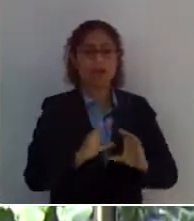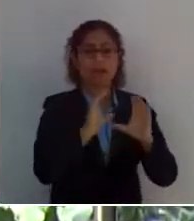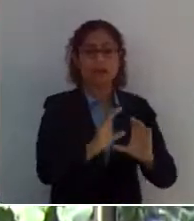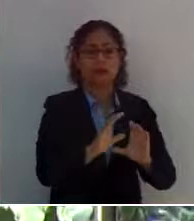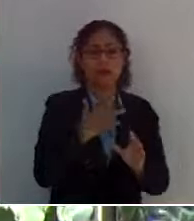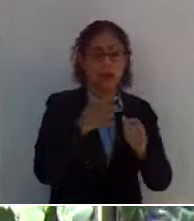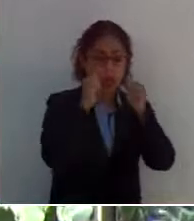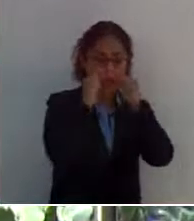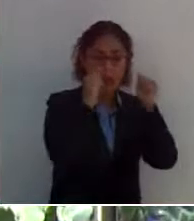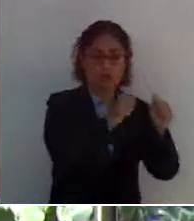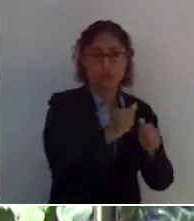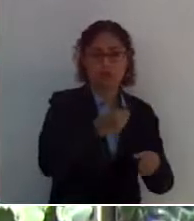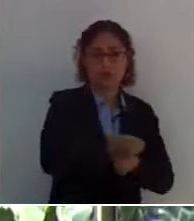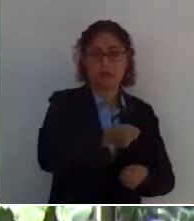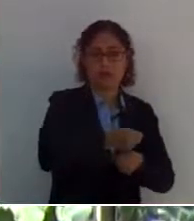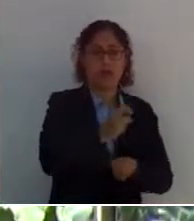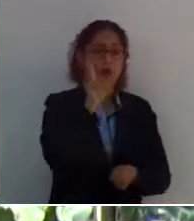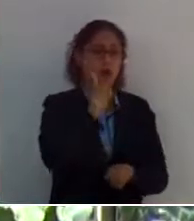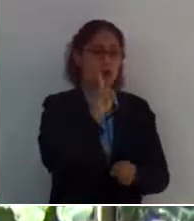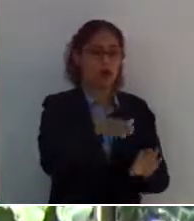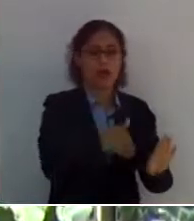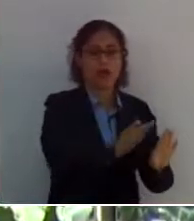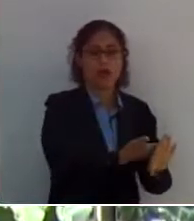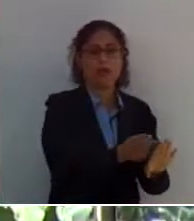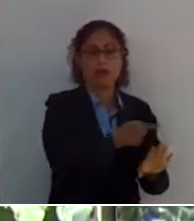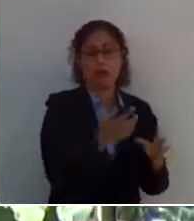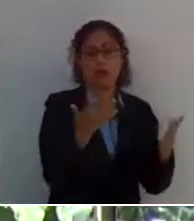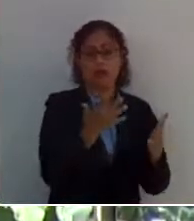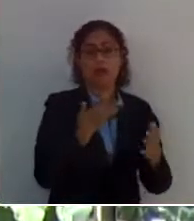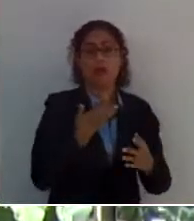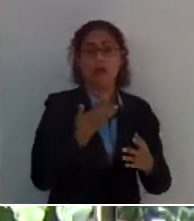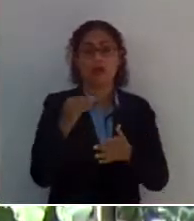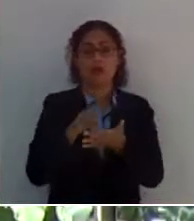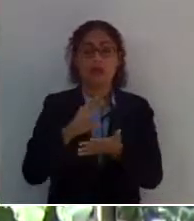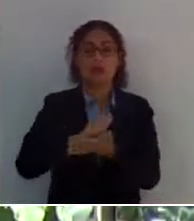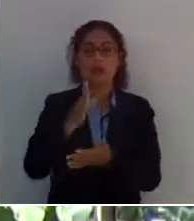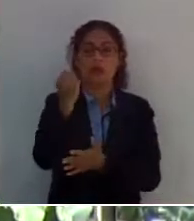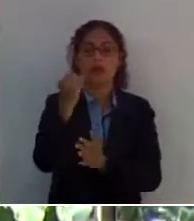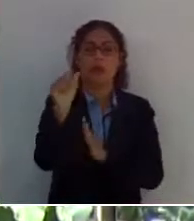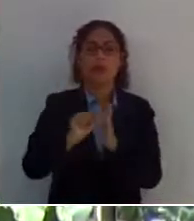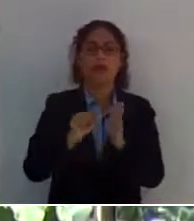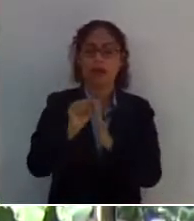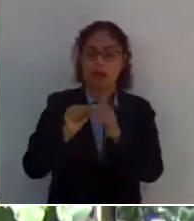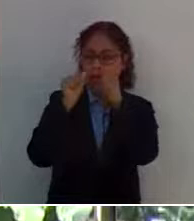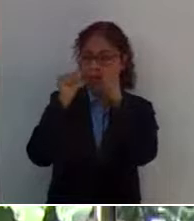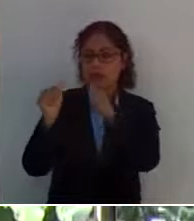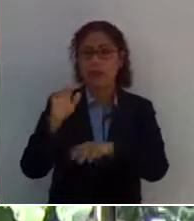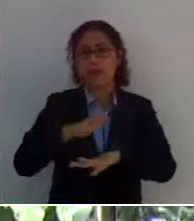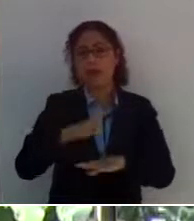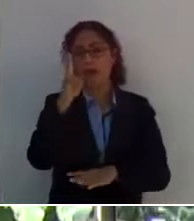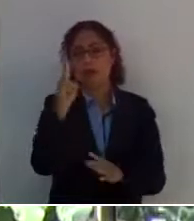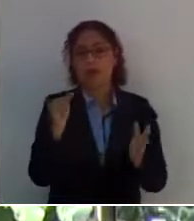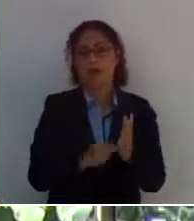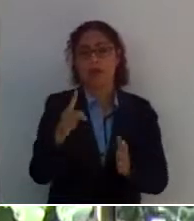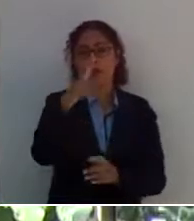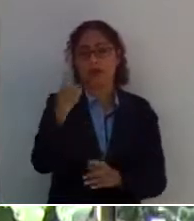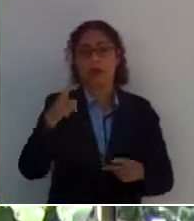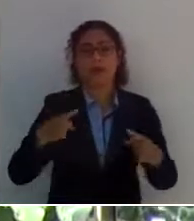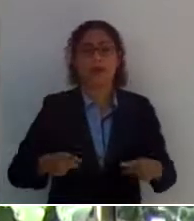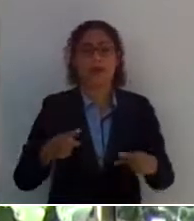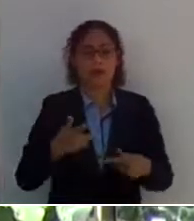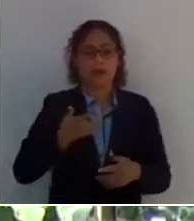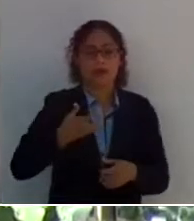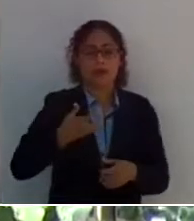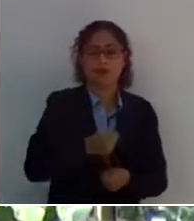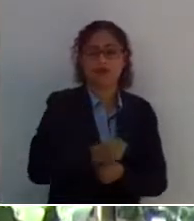Violencia contra las Mujeres, que durante tan solo 9 meses llevamos operando, atendió a más de 2.100 víctimas de